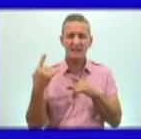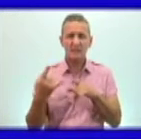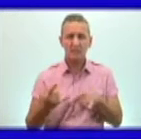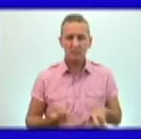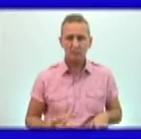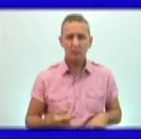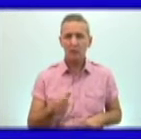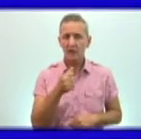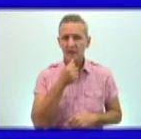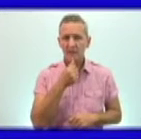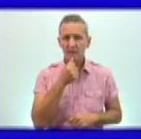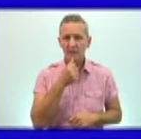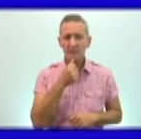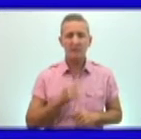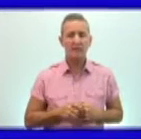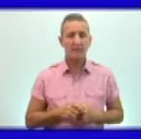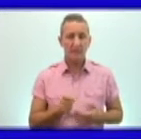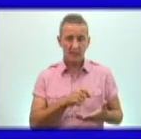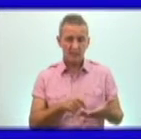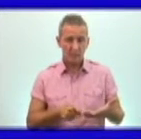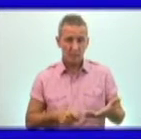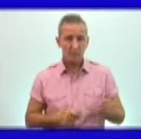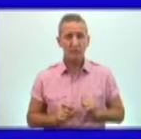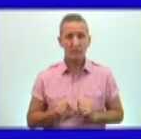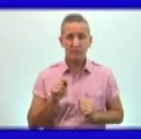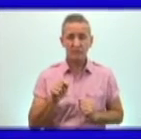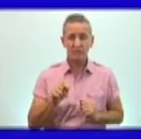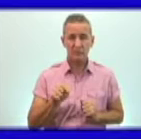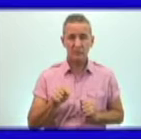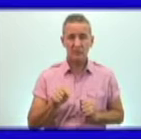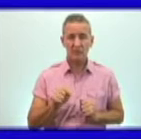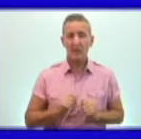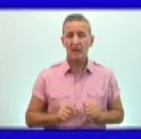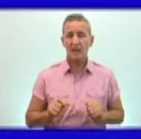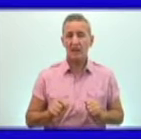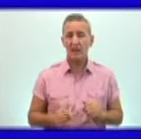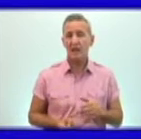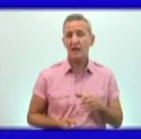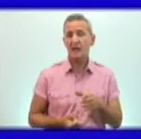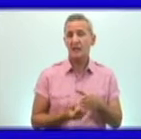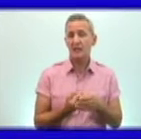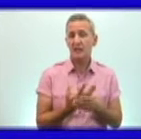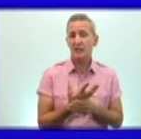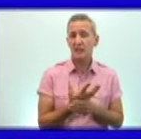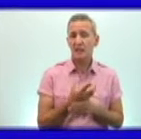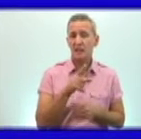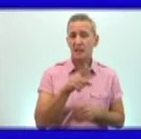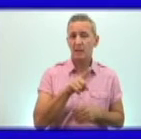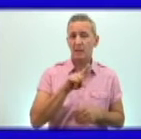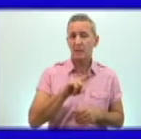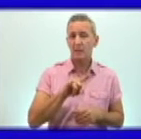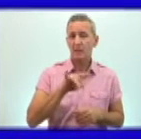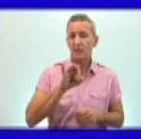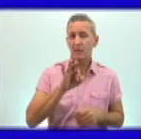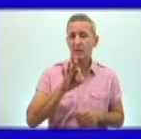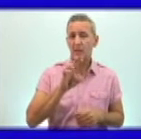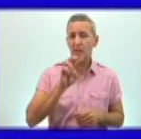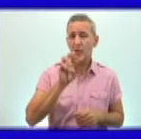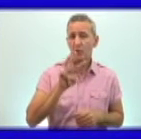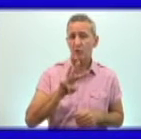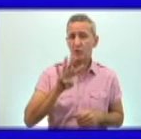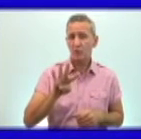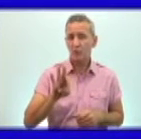julio de ese mismo año? Es decir, se conmemora el natalicio, pero estamos hablando de lo significativo que desde el punto de vista